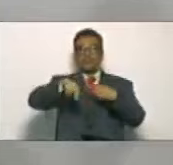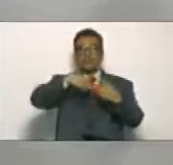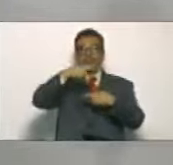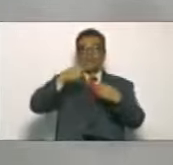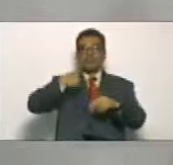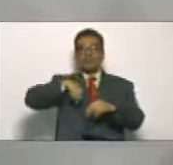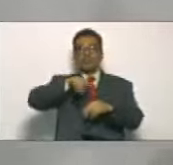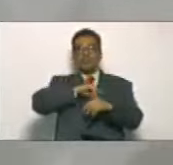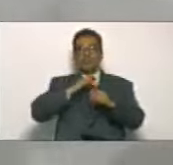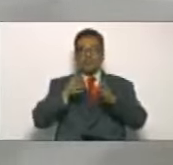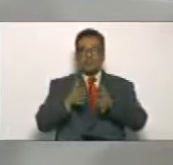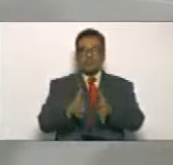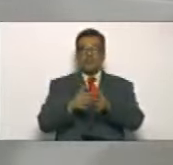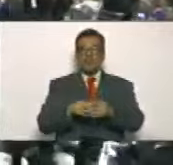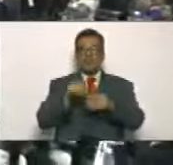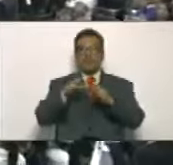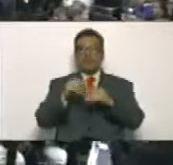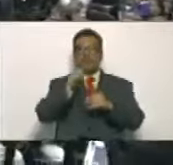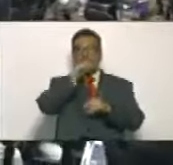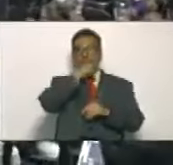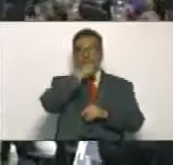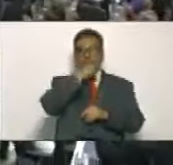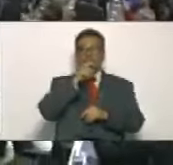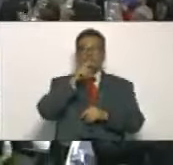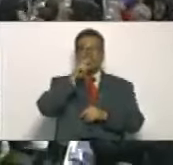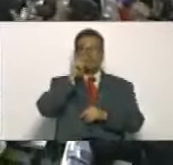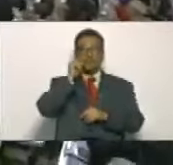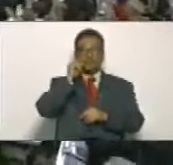para nuestros hijos, para nuestras hijas.